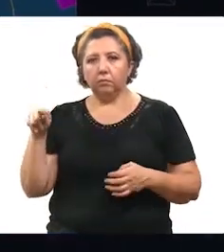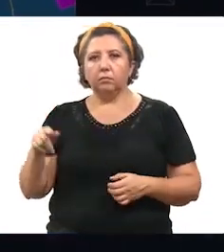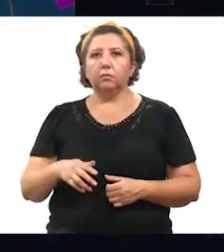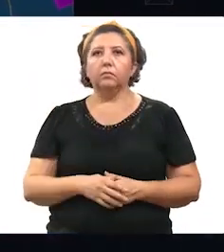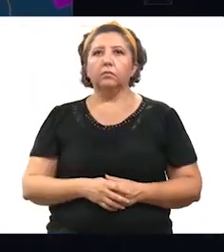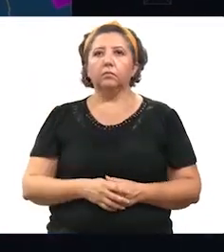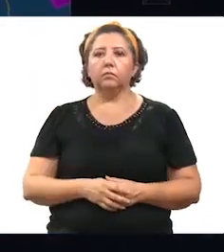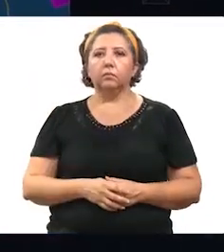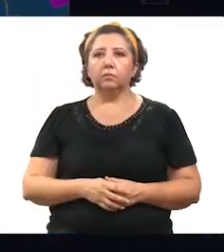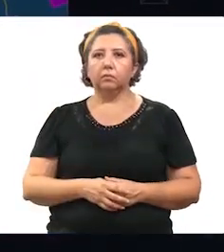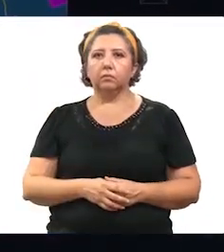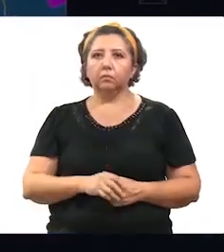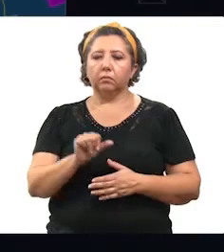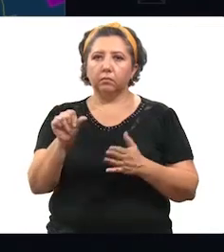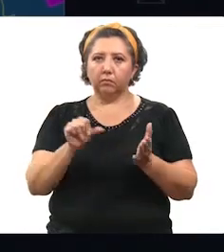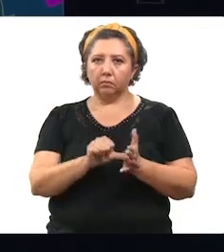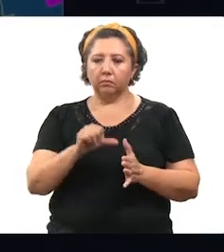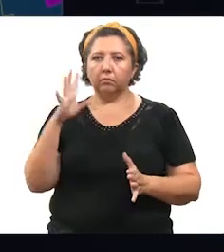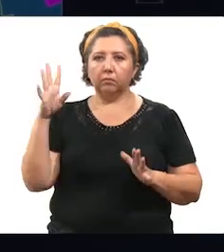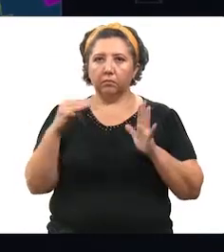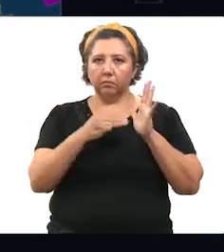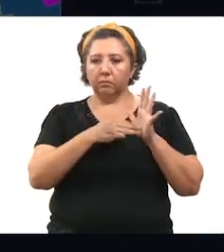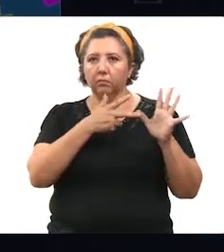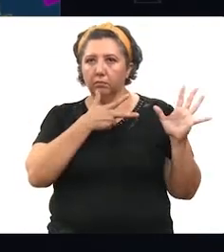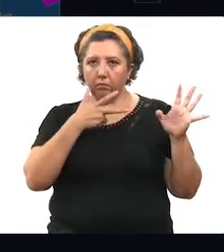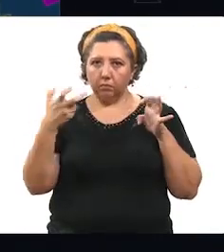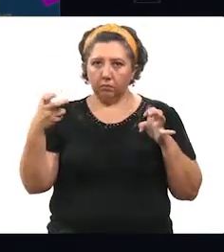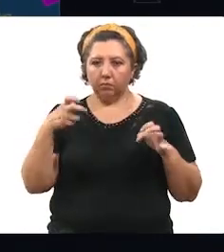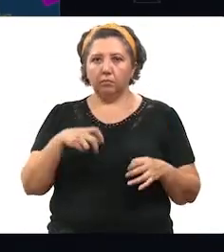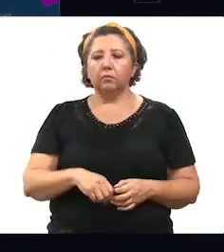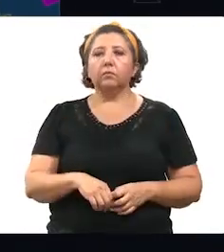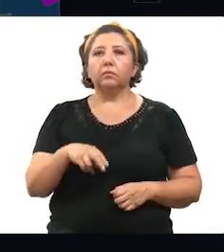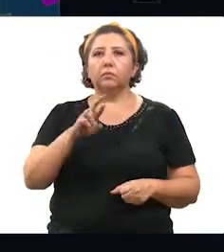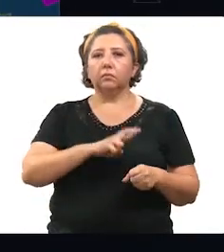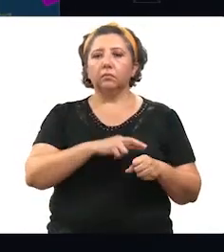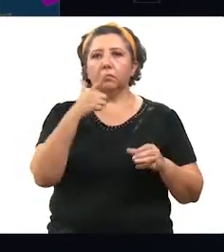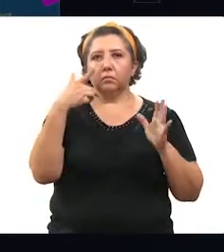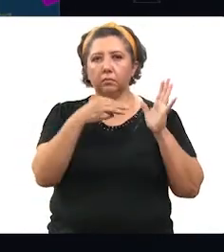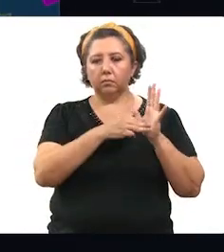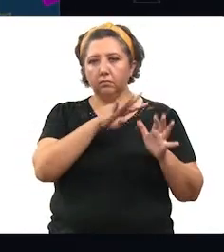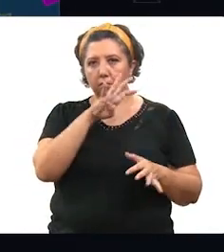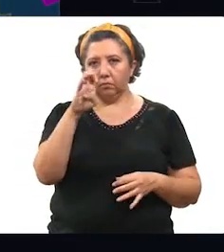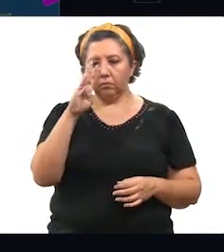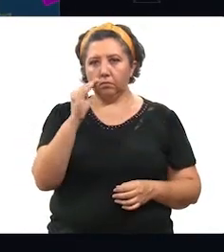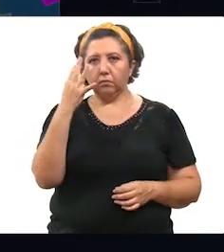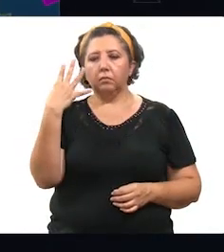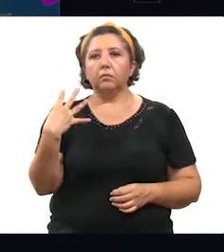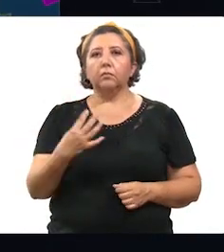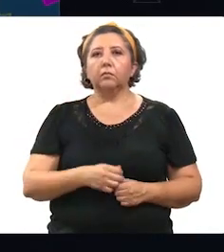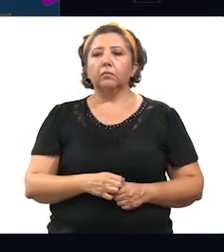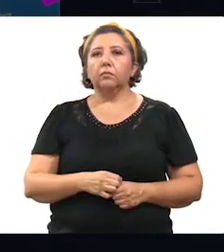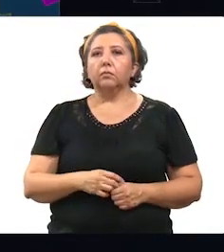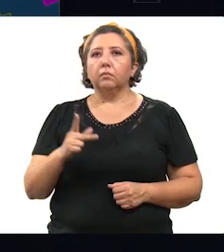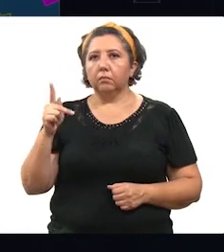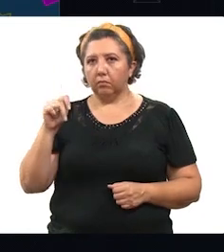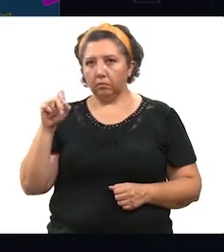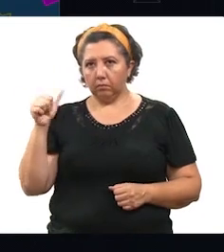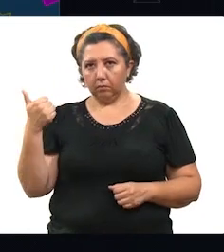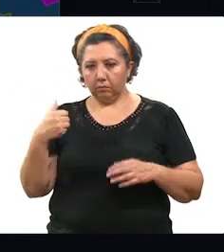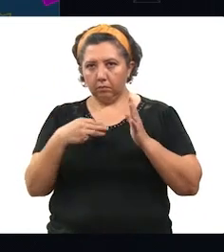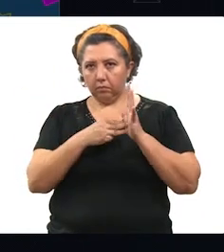11.970, en la zona centro 4.800, en la zona sur 7.494 y en la zona